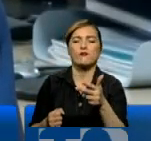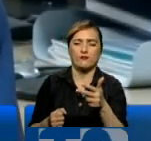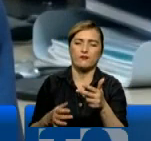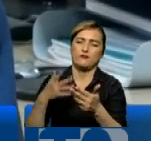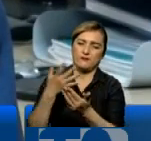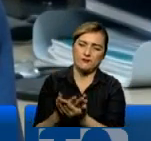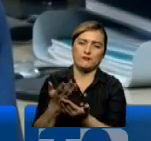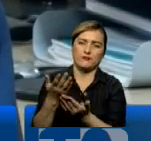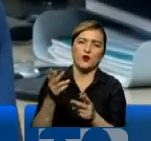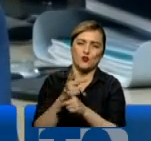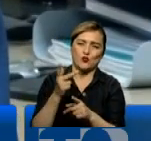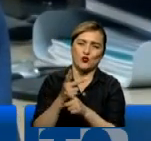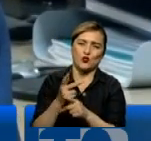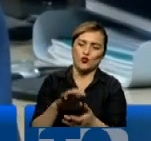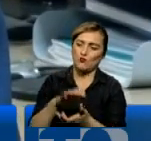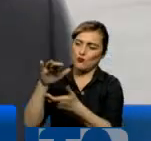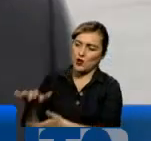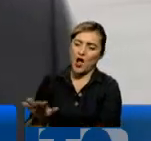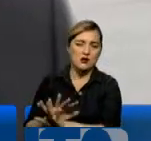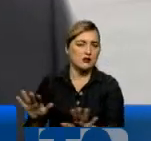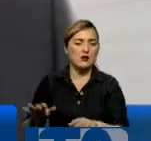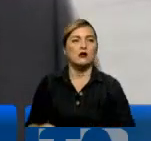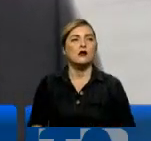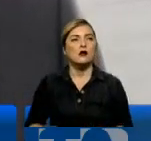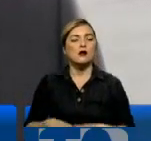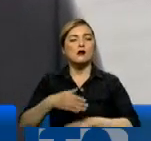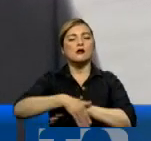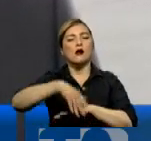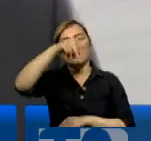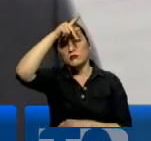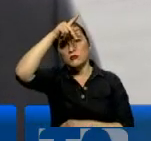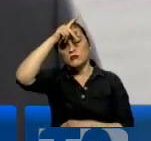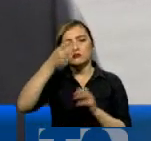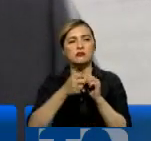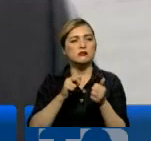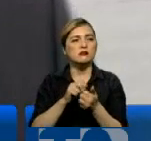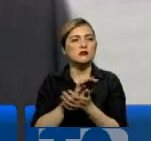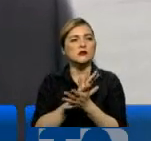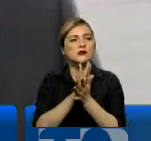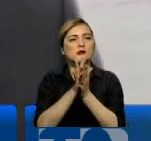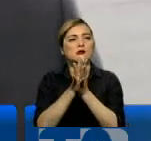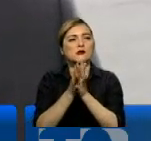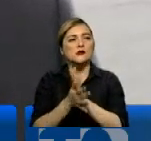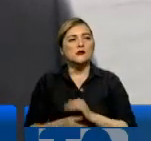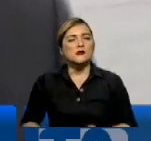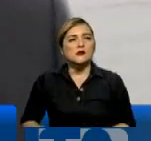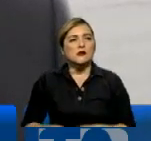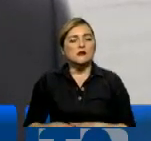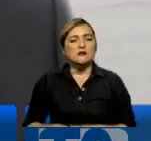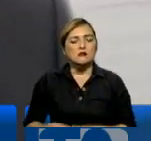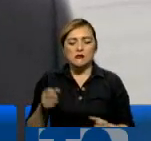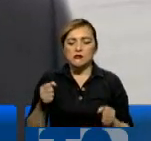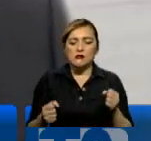o sea, al cruce final de frontera. En la frontera con el Perú, mire que no tenemos ningún inconveniente. El conductor